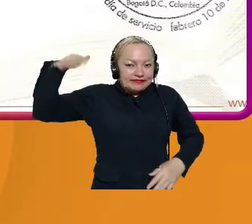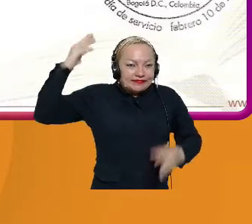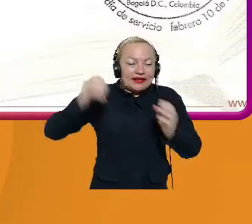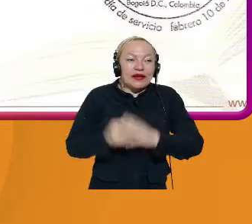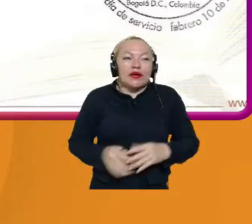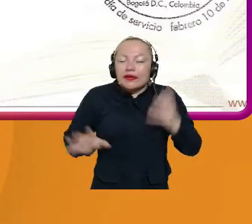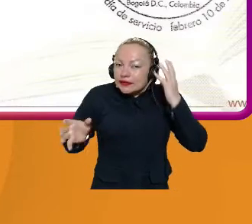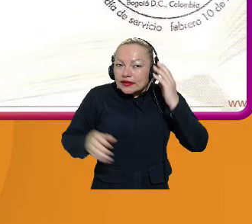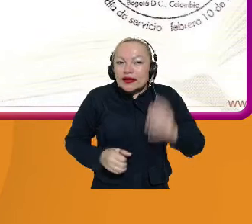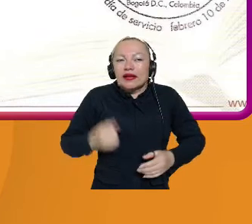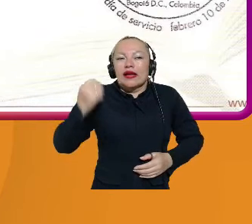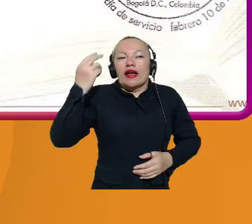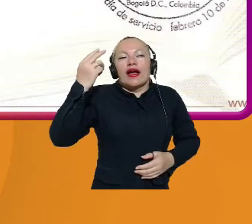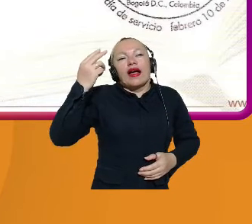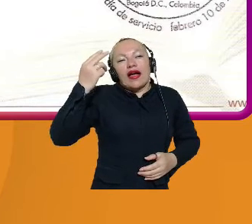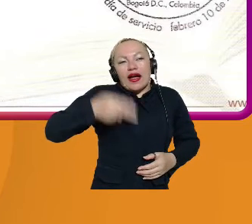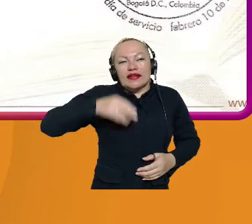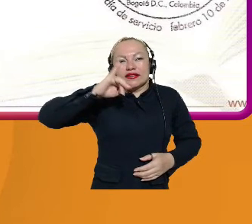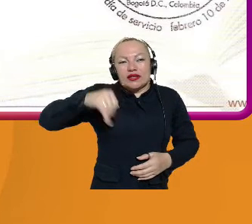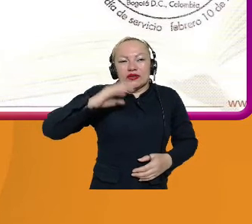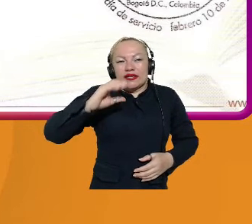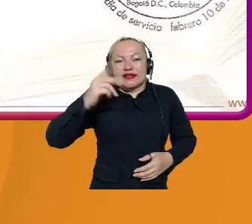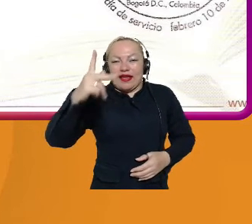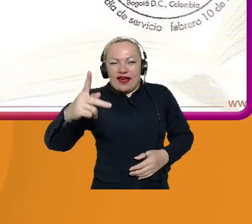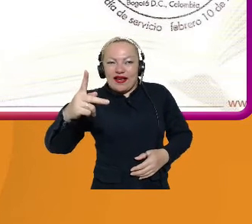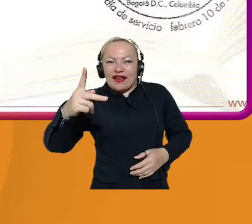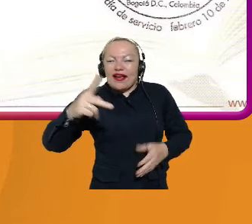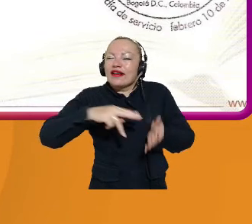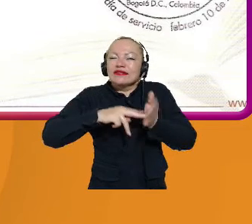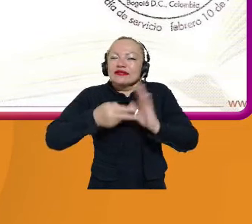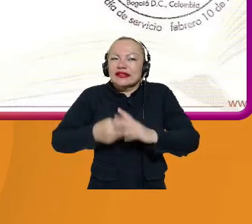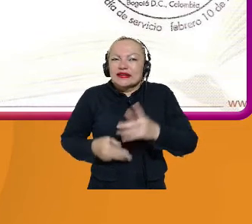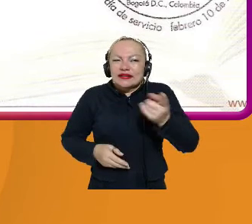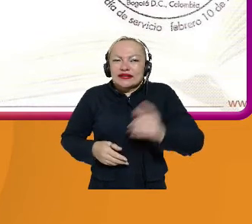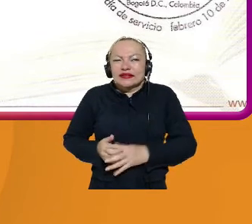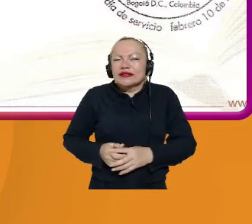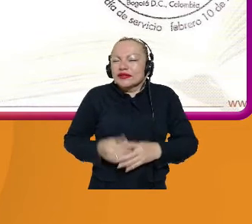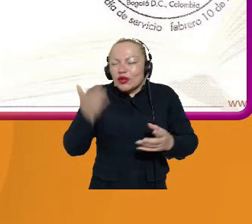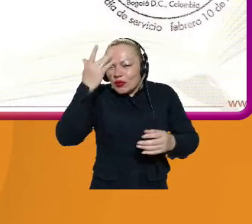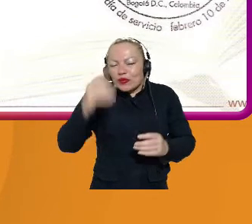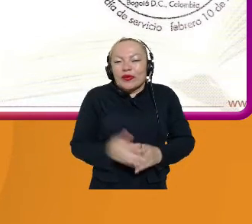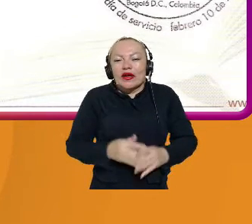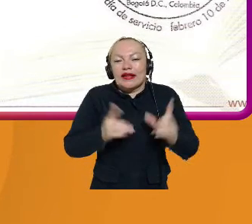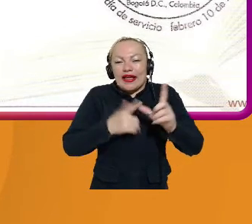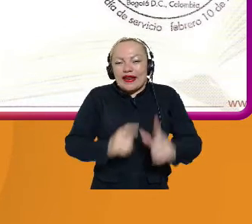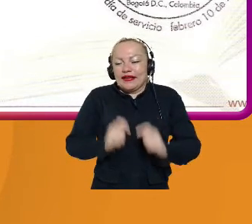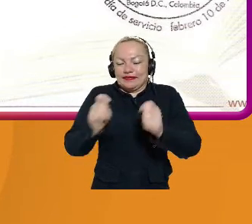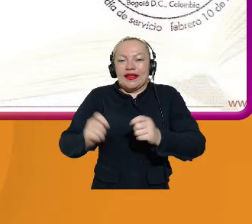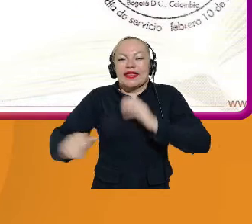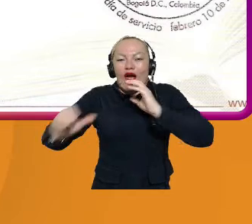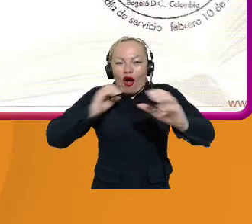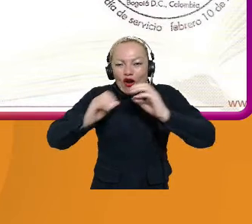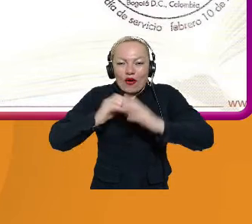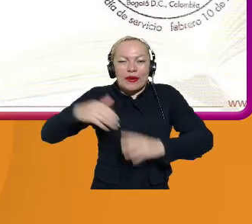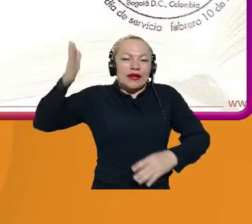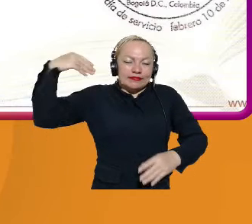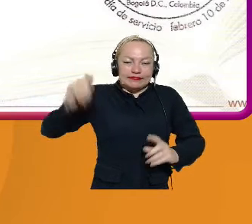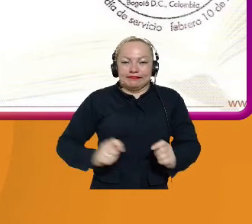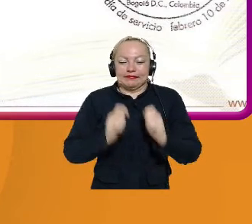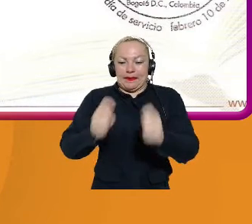emisora HJCK, ¿cierto? Tiene su nombre por las siglas que le daba el Ministerio de Comunicaciones en aquel